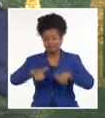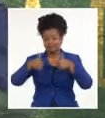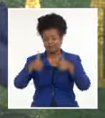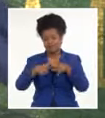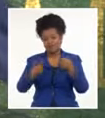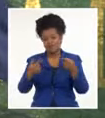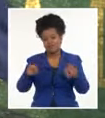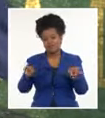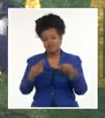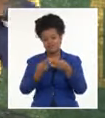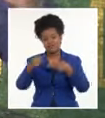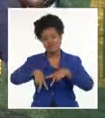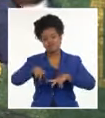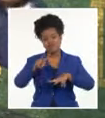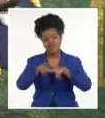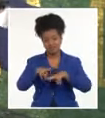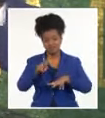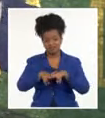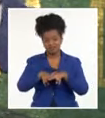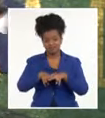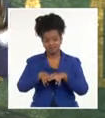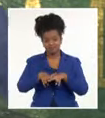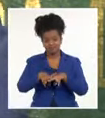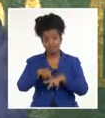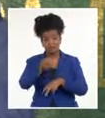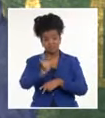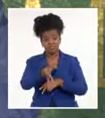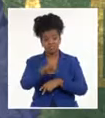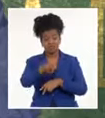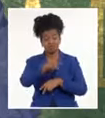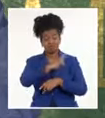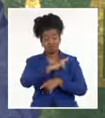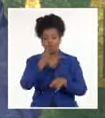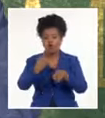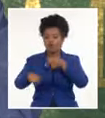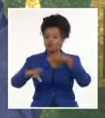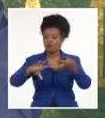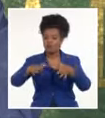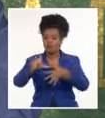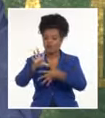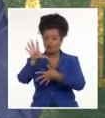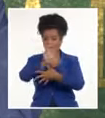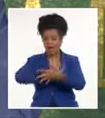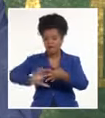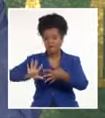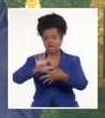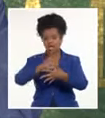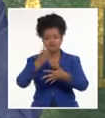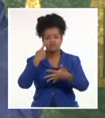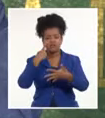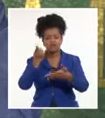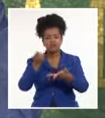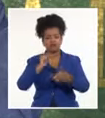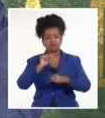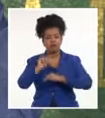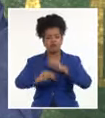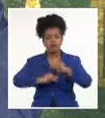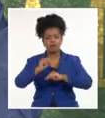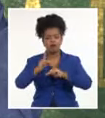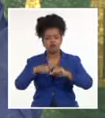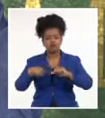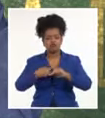que están soplando nuevos vientos en nuestra región. Hemos visto la